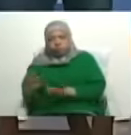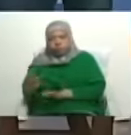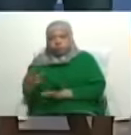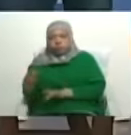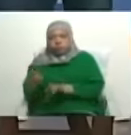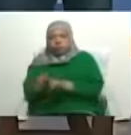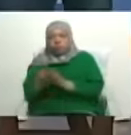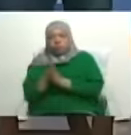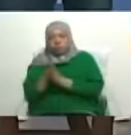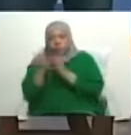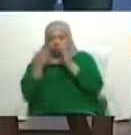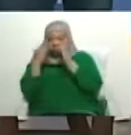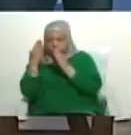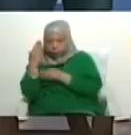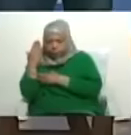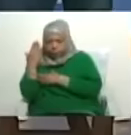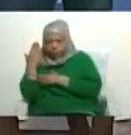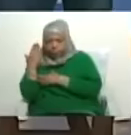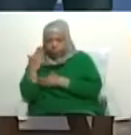ponlo, por favor.